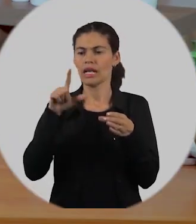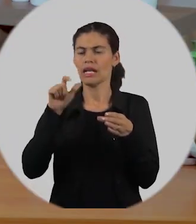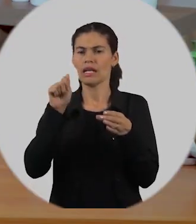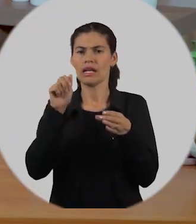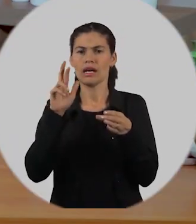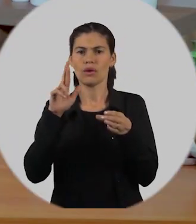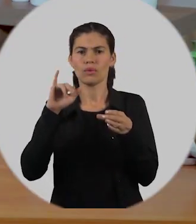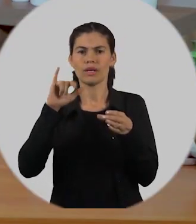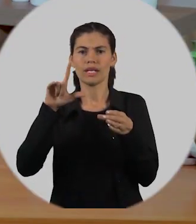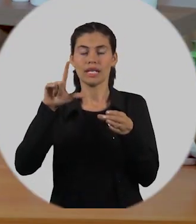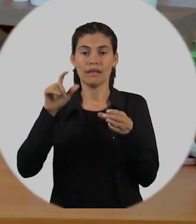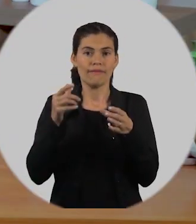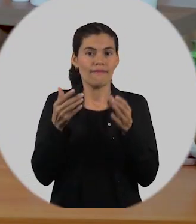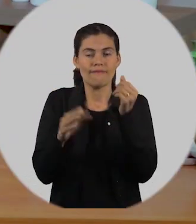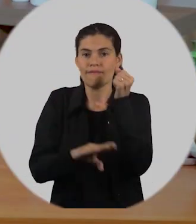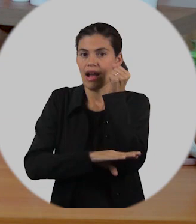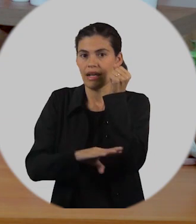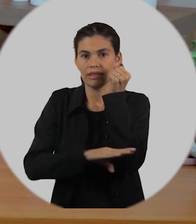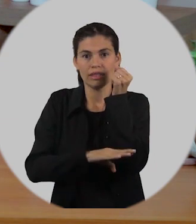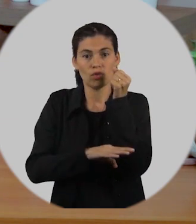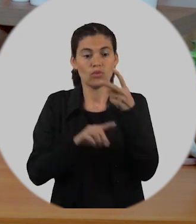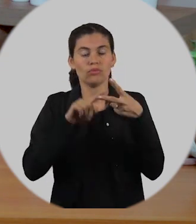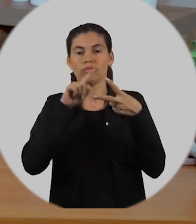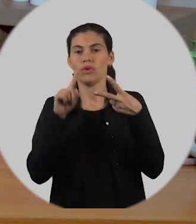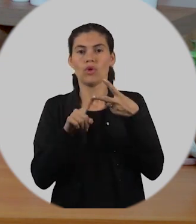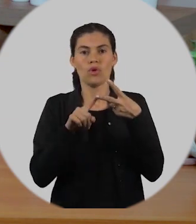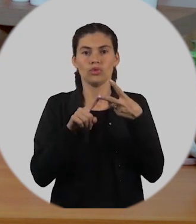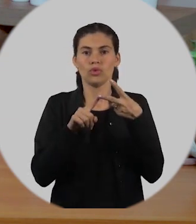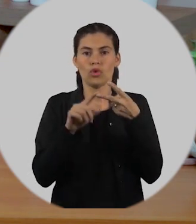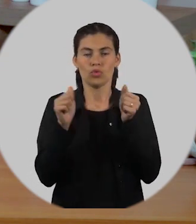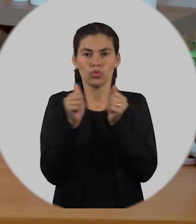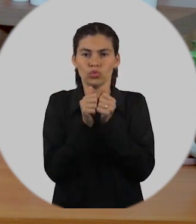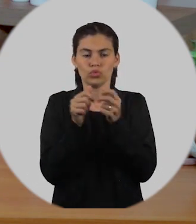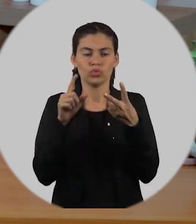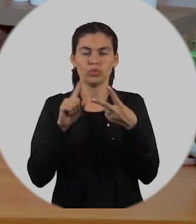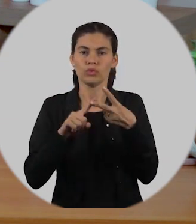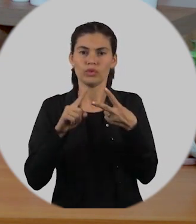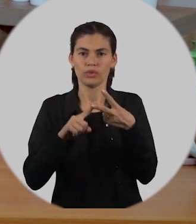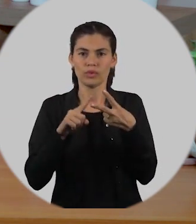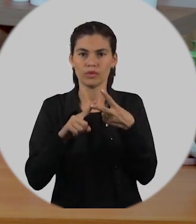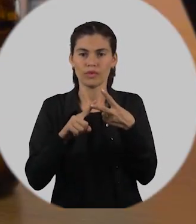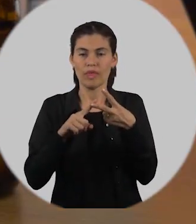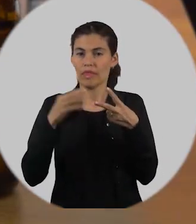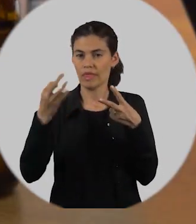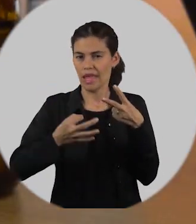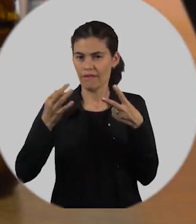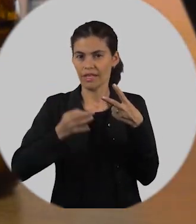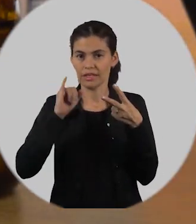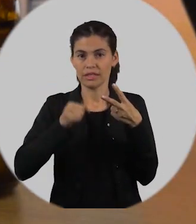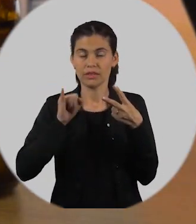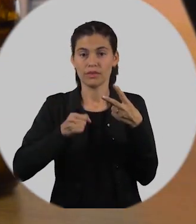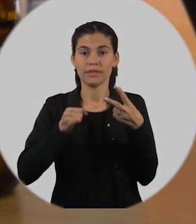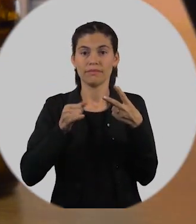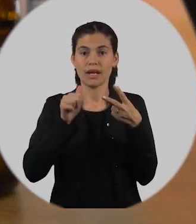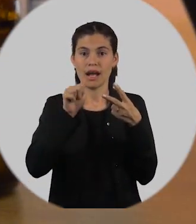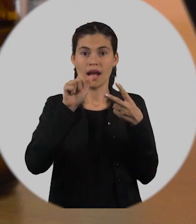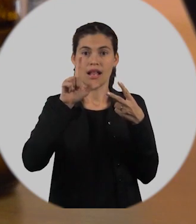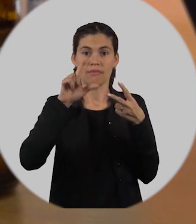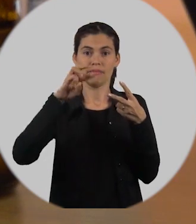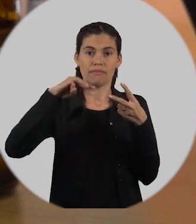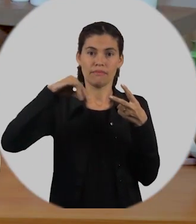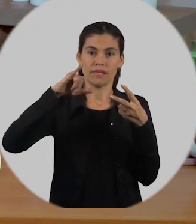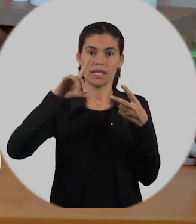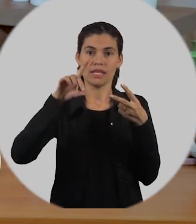El lauril es la base que necesita nuestro shampoo, acompañada con la otra materia prima, que es el amida de